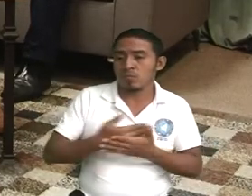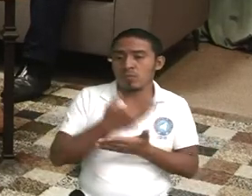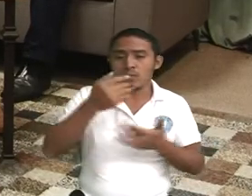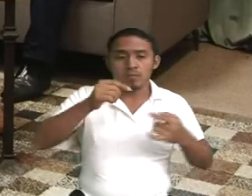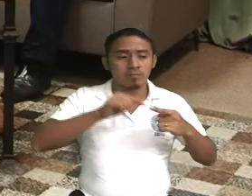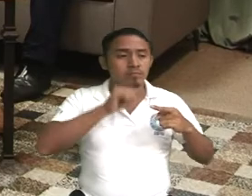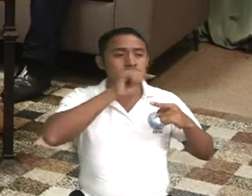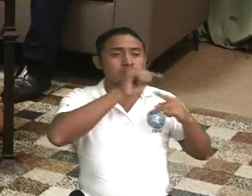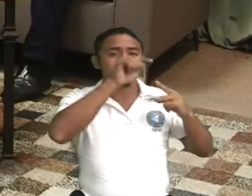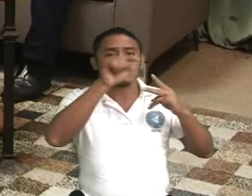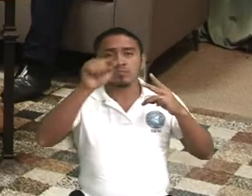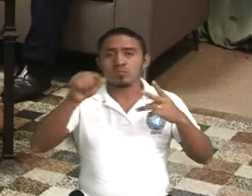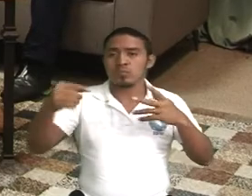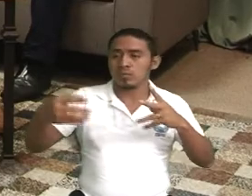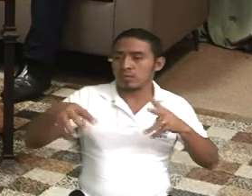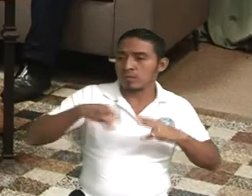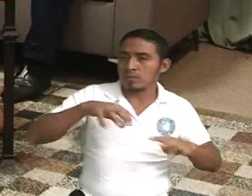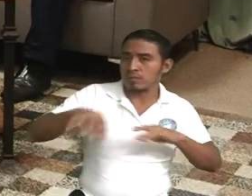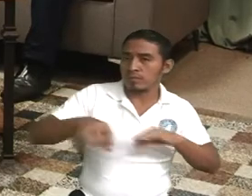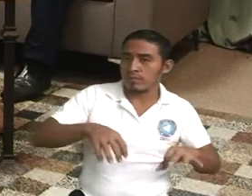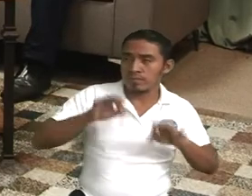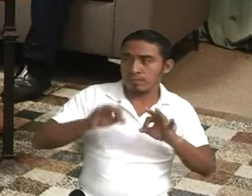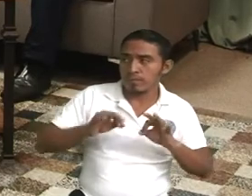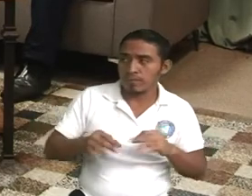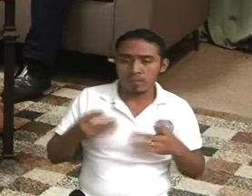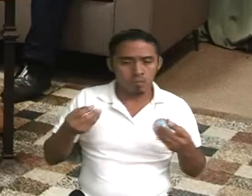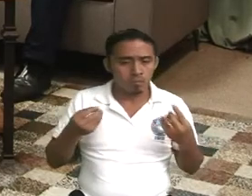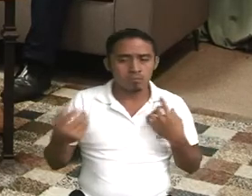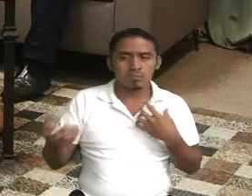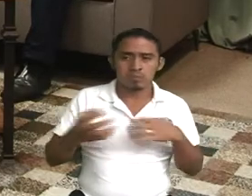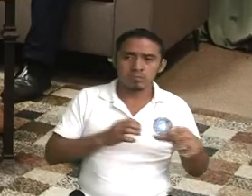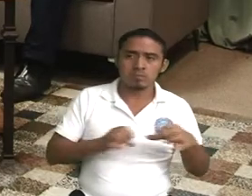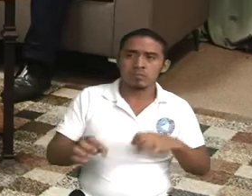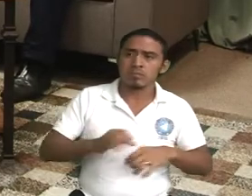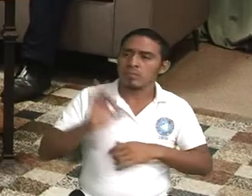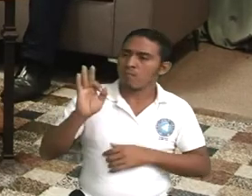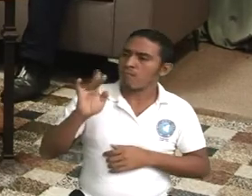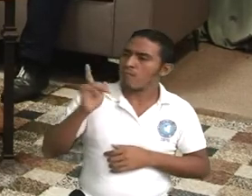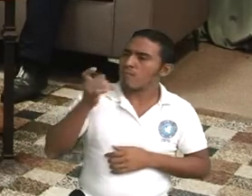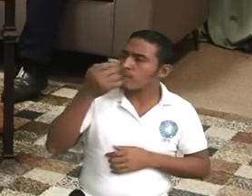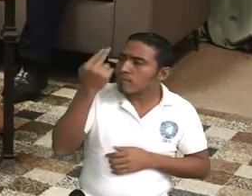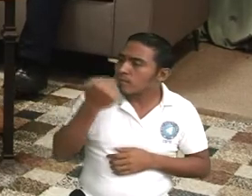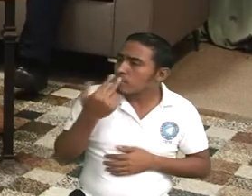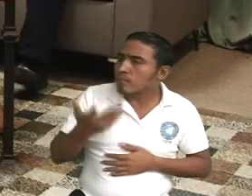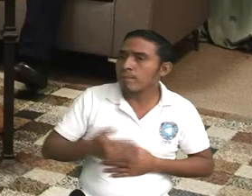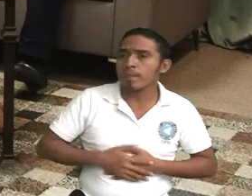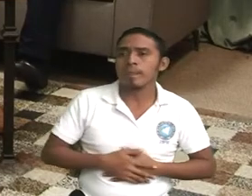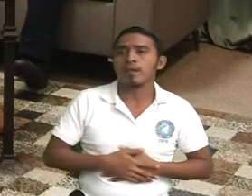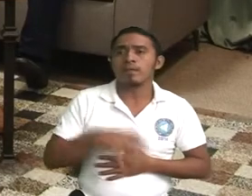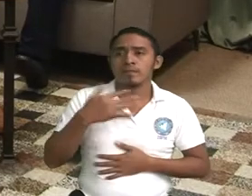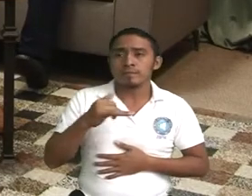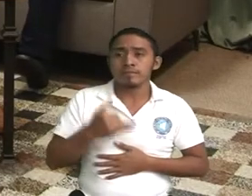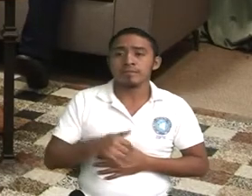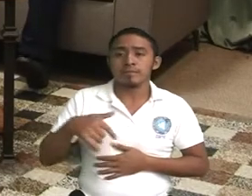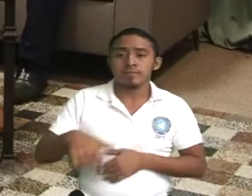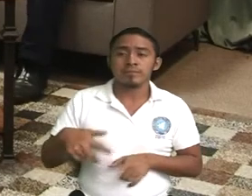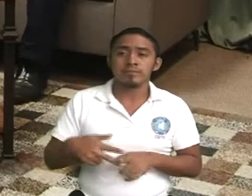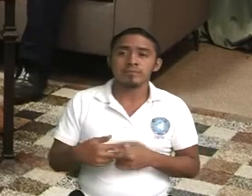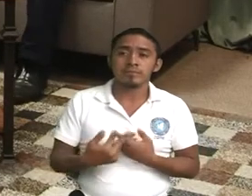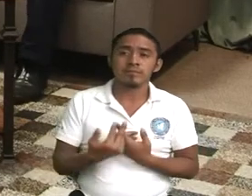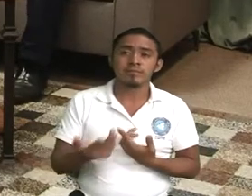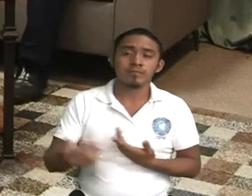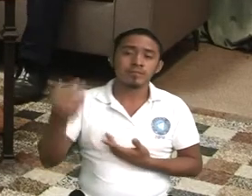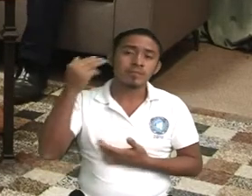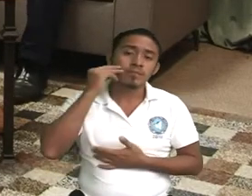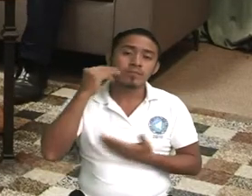partir de eso, cada evento como este conlleva muchas actividades, compañero Félix. Así es. Bueno, a inicio de esta temporada, ¿verdad?, el mes